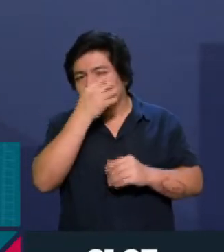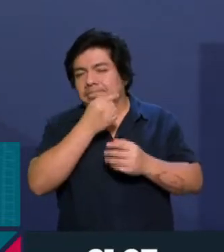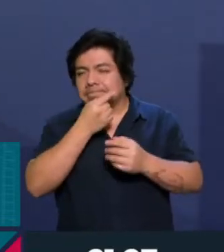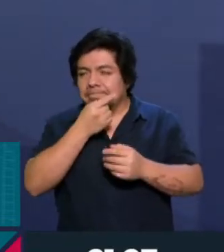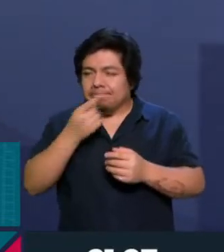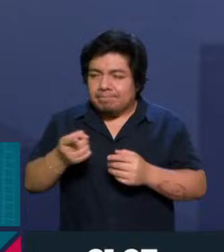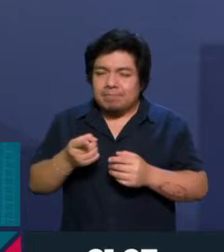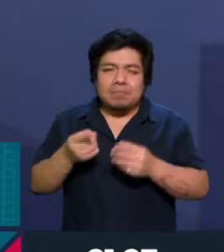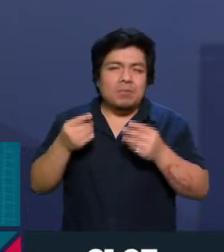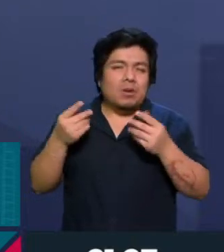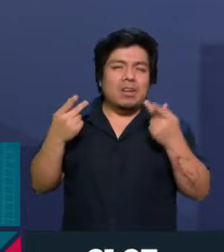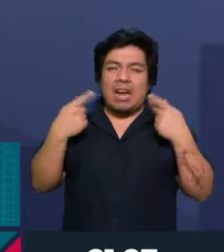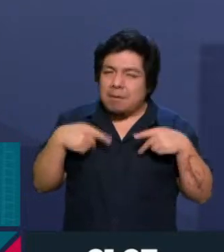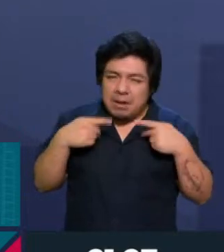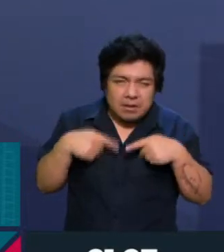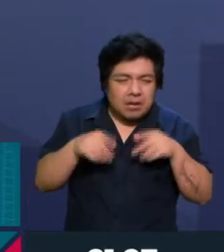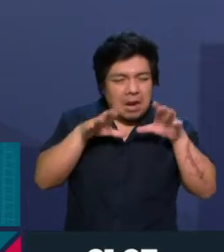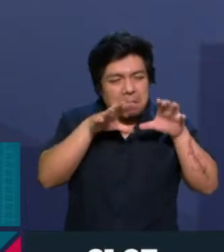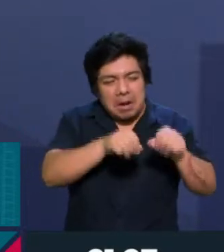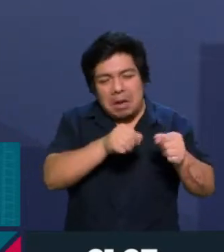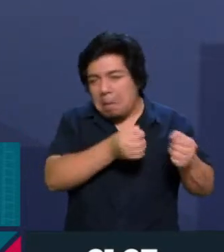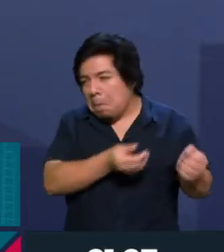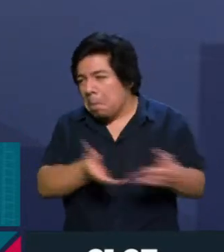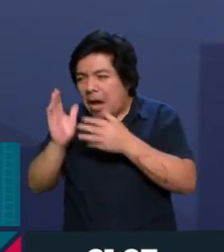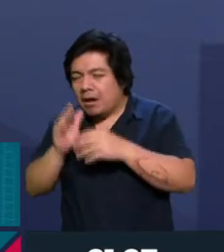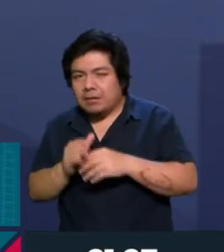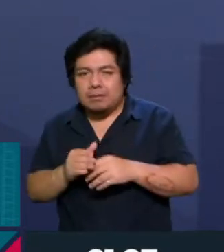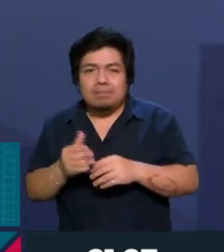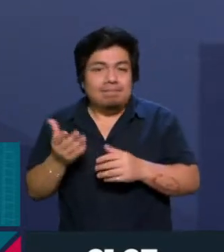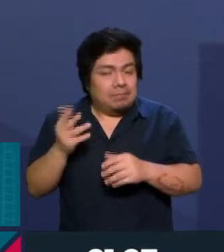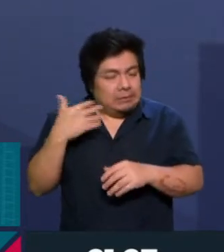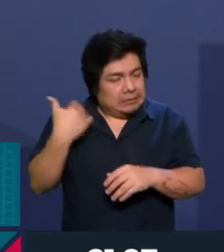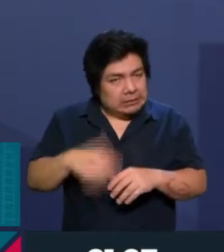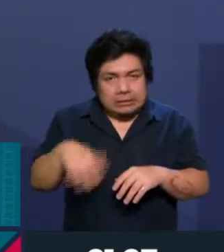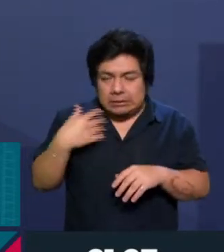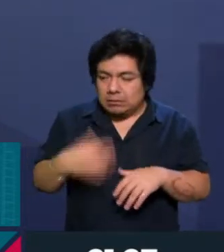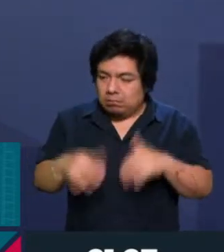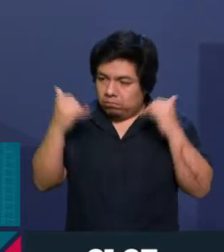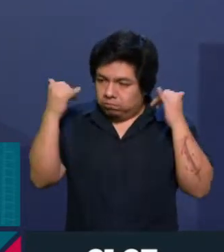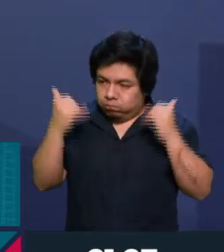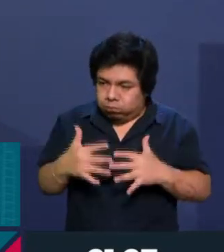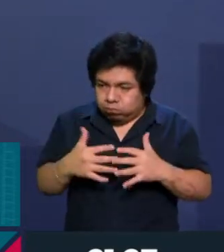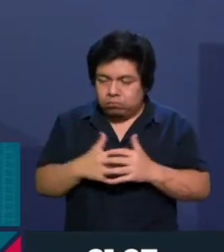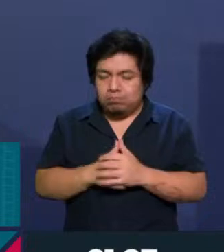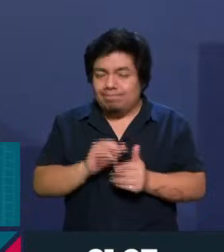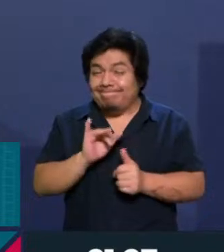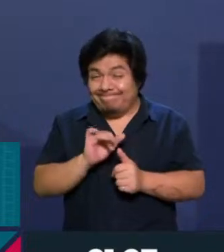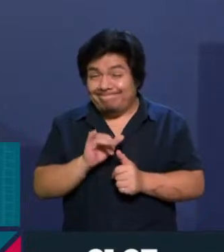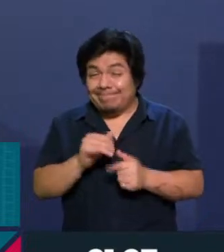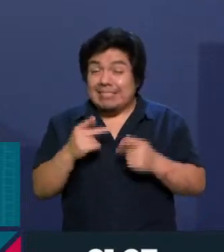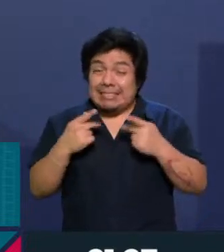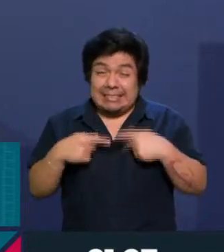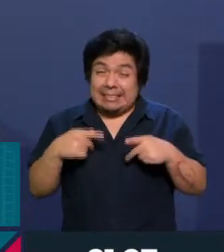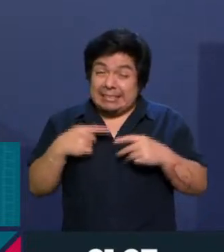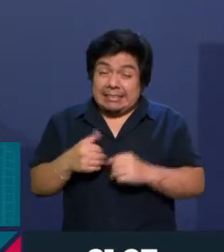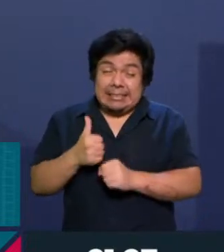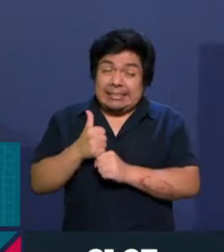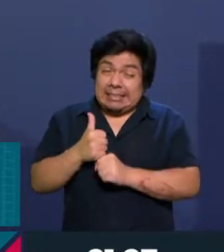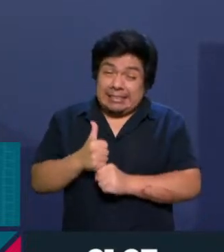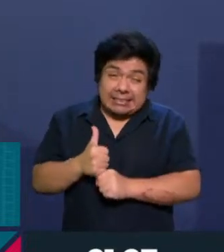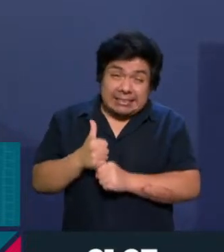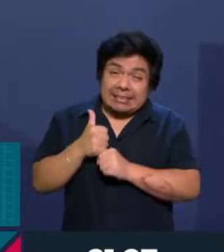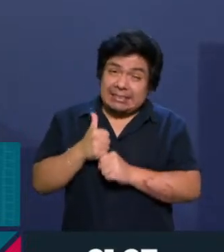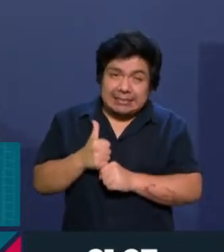a deportar a personas, ha sido muy duro, ha sido ha sufrido mucho la gente por el impacto que eso